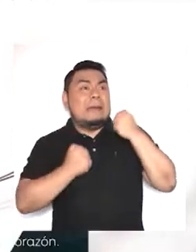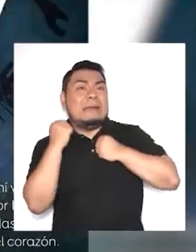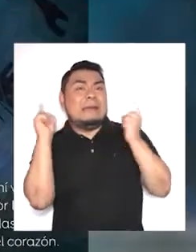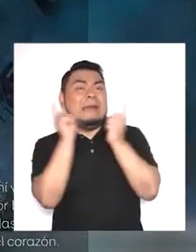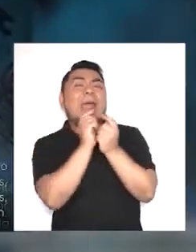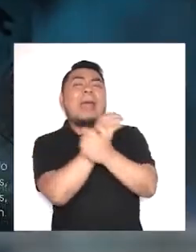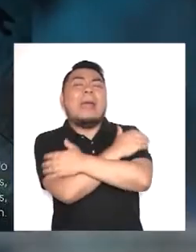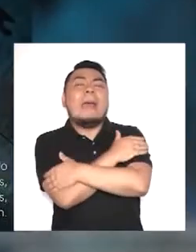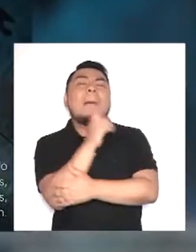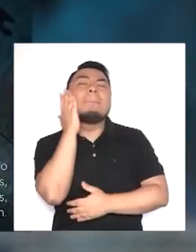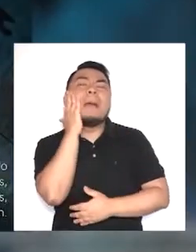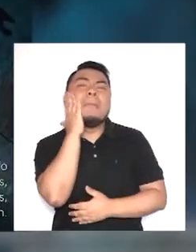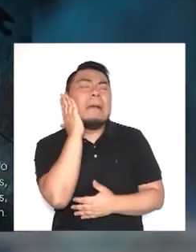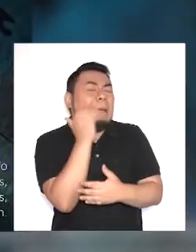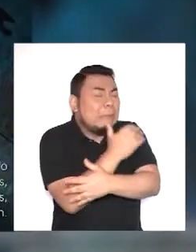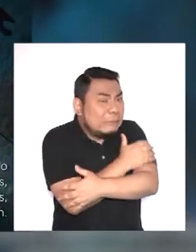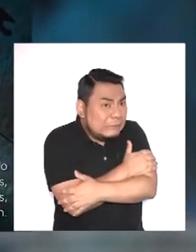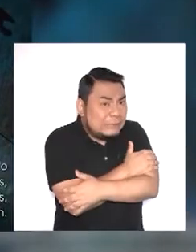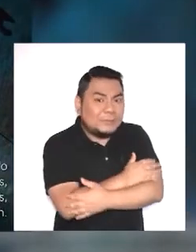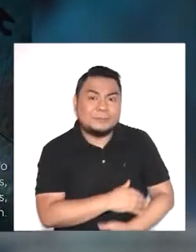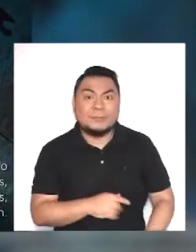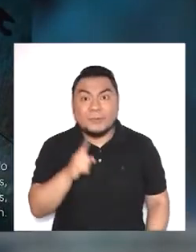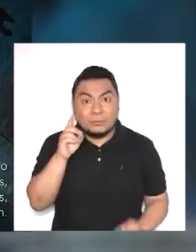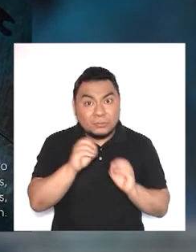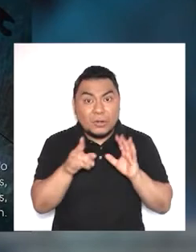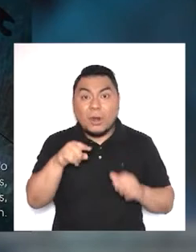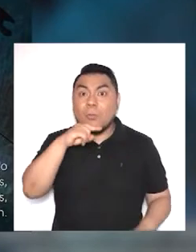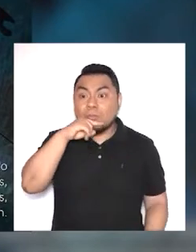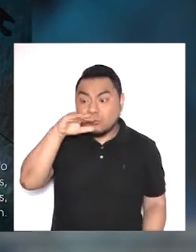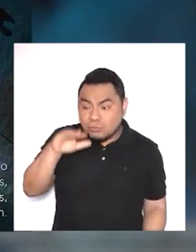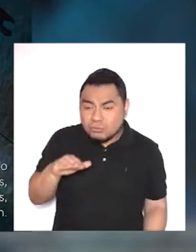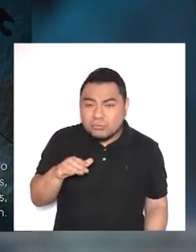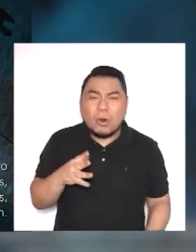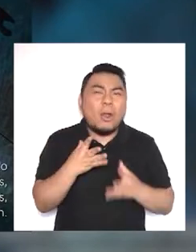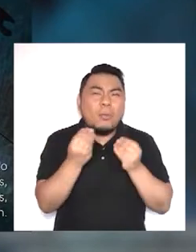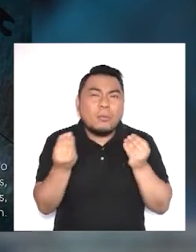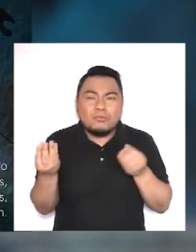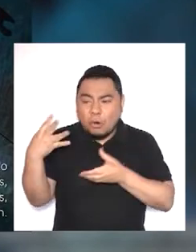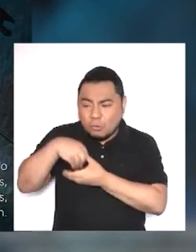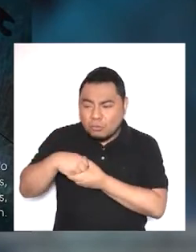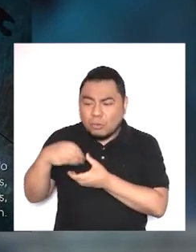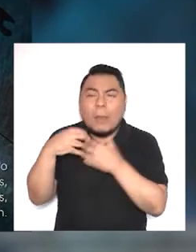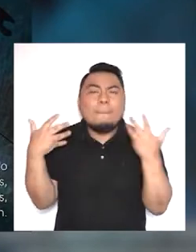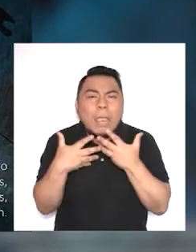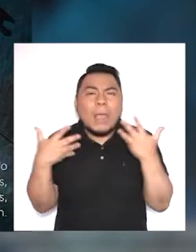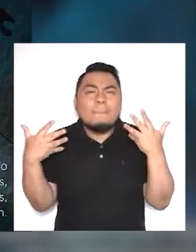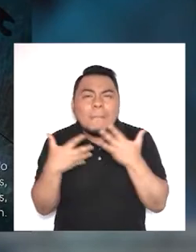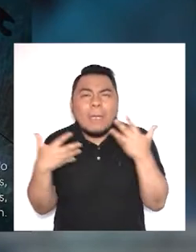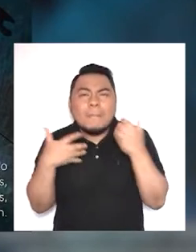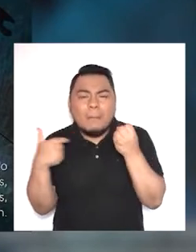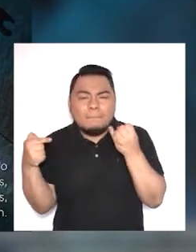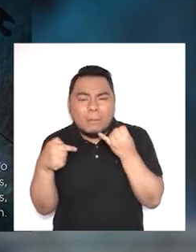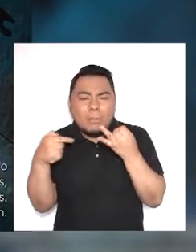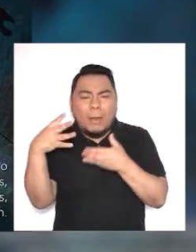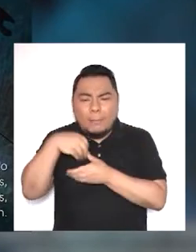mamá. Pero un día, la niña guardó tantos miedos en su bolsillo que se